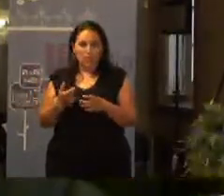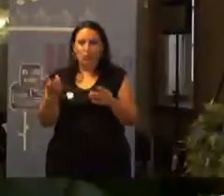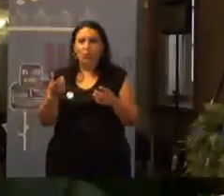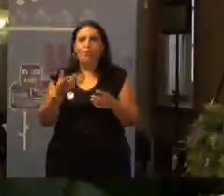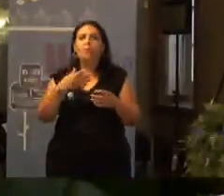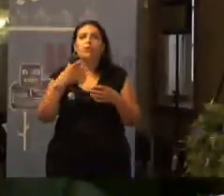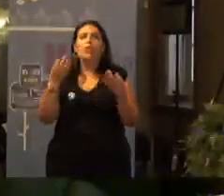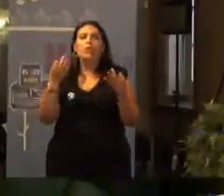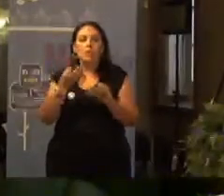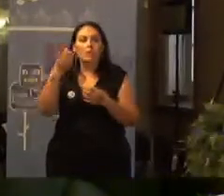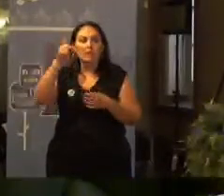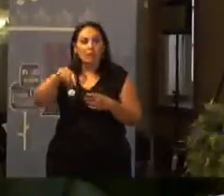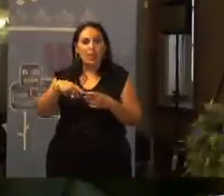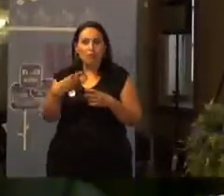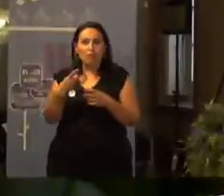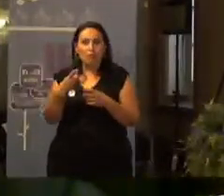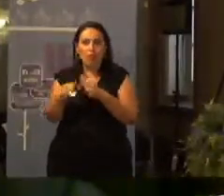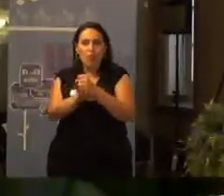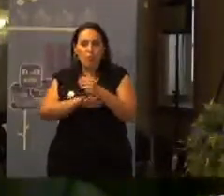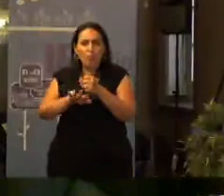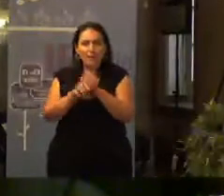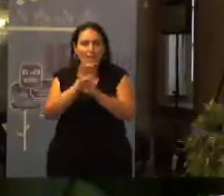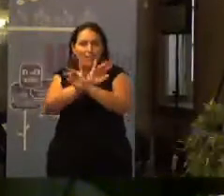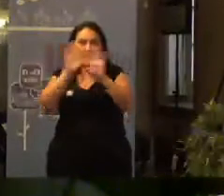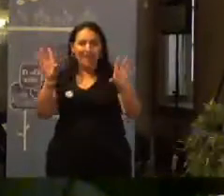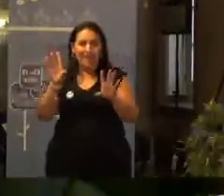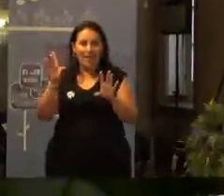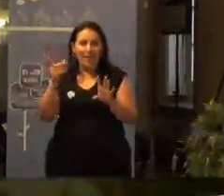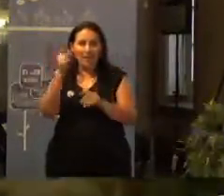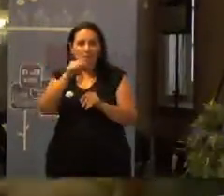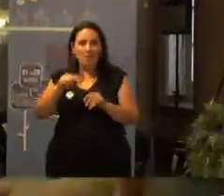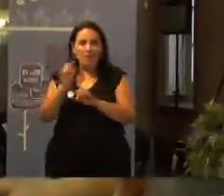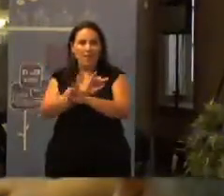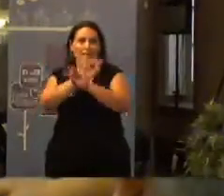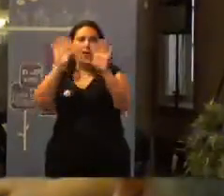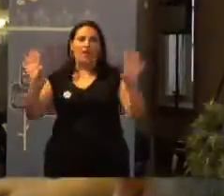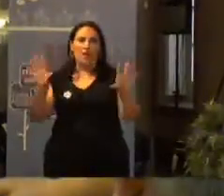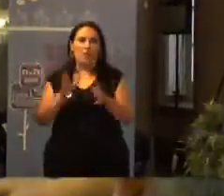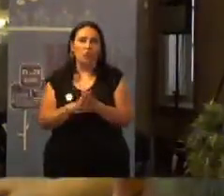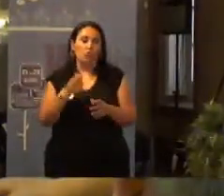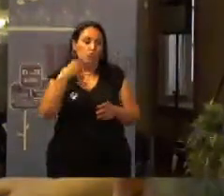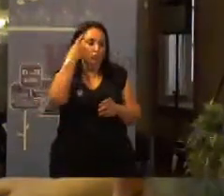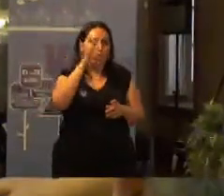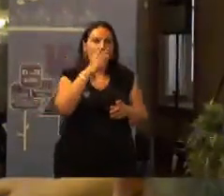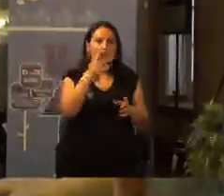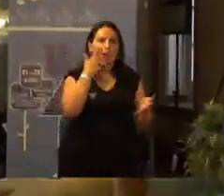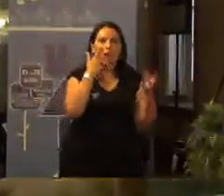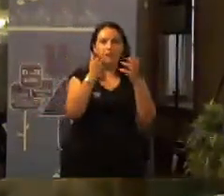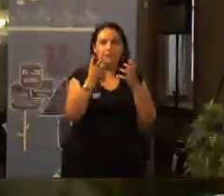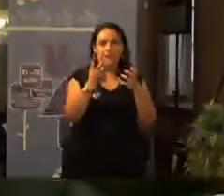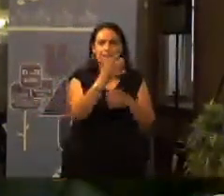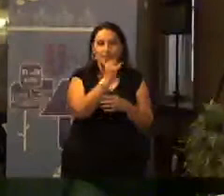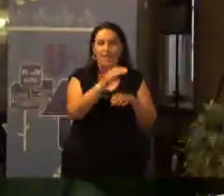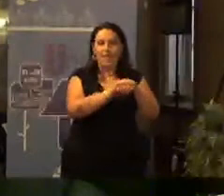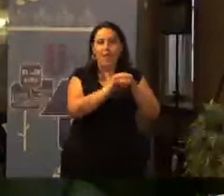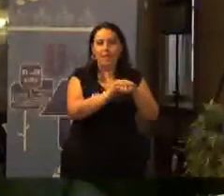ten que saber tamén facer un bo dibuixo figurativo. Eu sei non por experiencia de amigos e amigas artistas, incluso na miña casa. Isto é